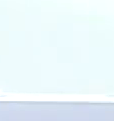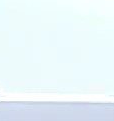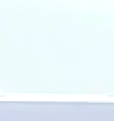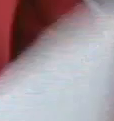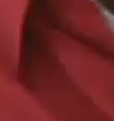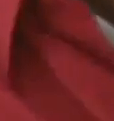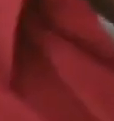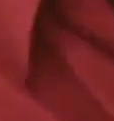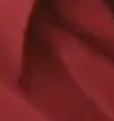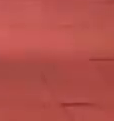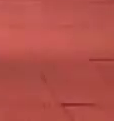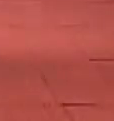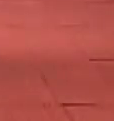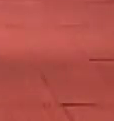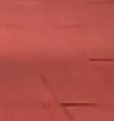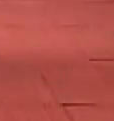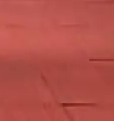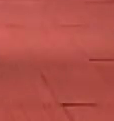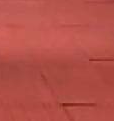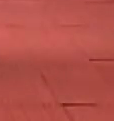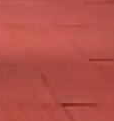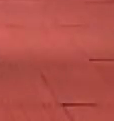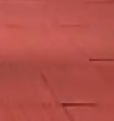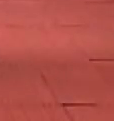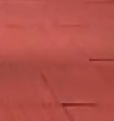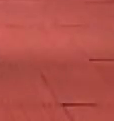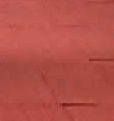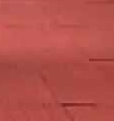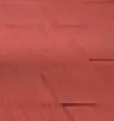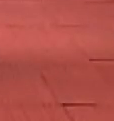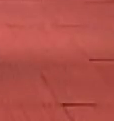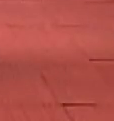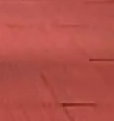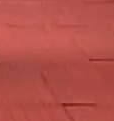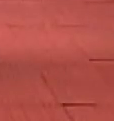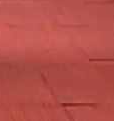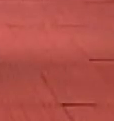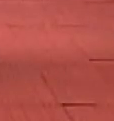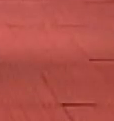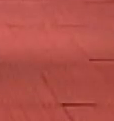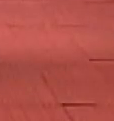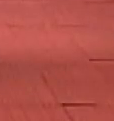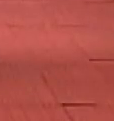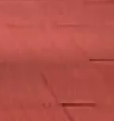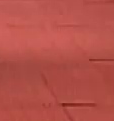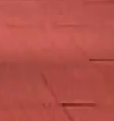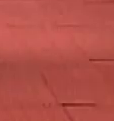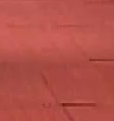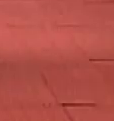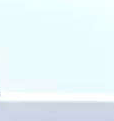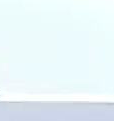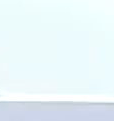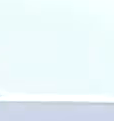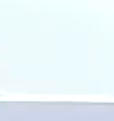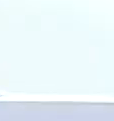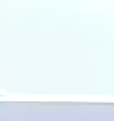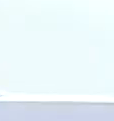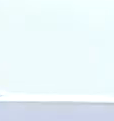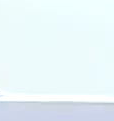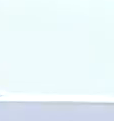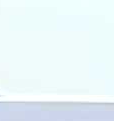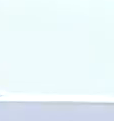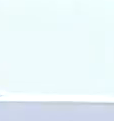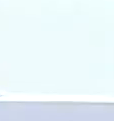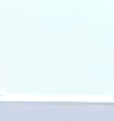que quede constancia. Aquí está, a ver, número uno, nombre, Diosdado Cabello, cédula, tal, teléfono, tal,